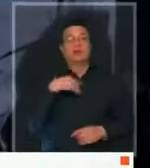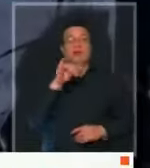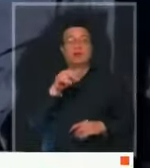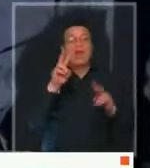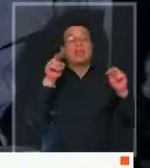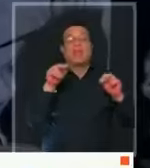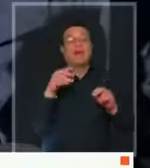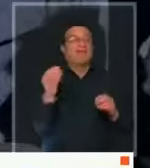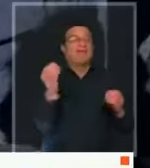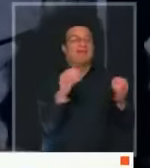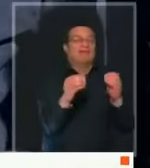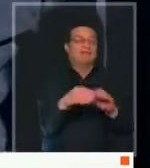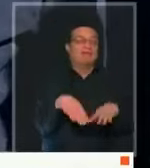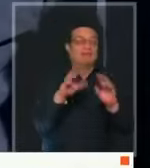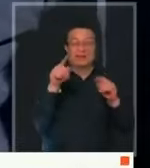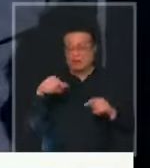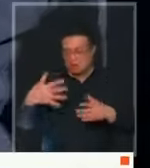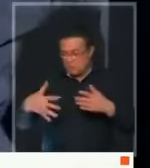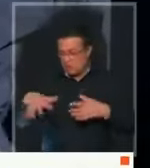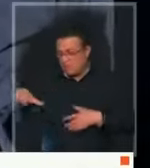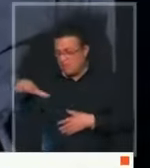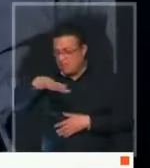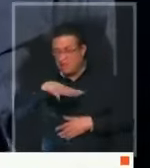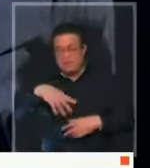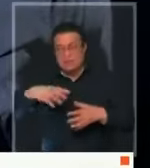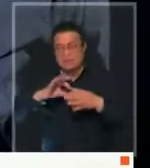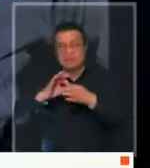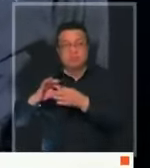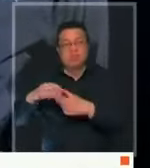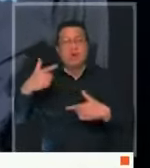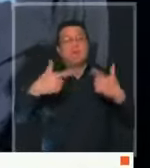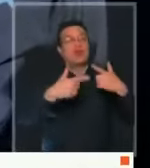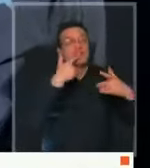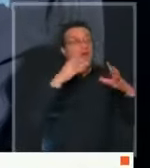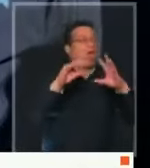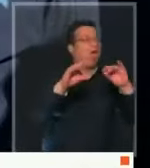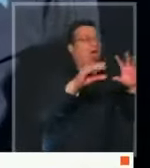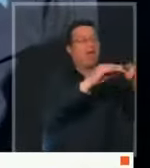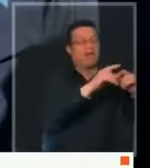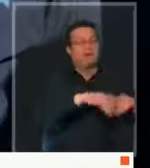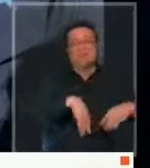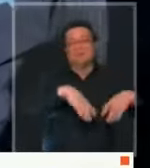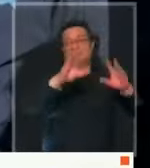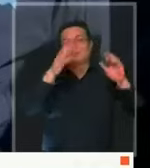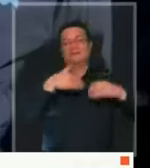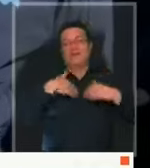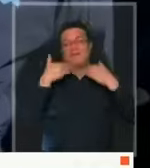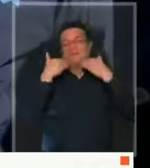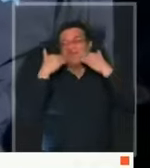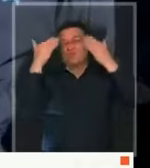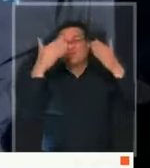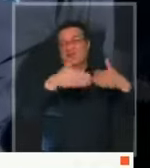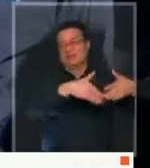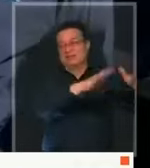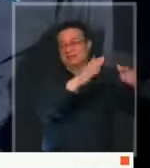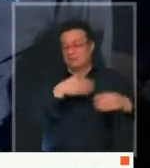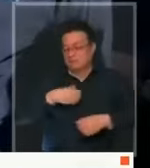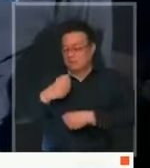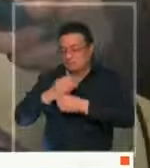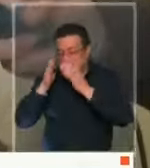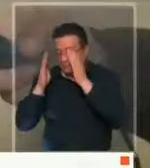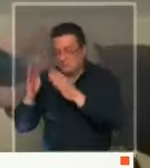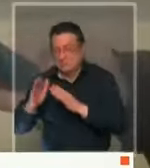tema, lo que está pasando aquí es tan importante y la política discutiendo esas cosas, a mí a veces me da un poco de vergüenza, prefiero dedicarme a esto que